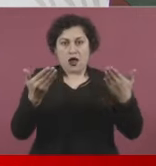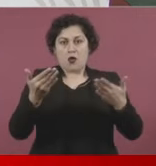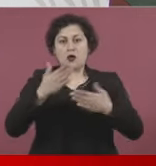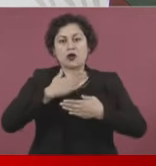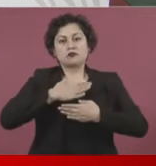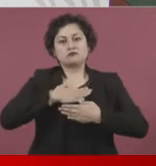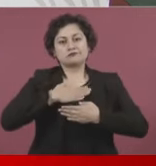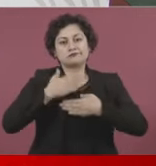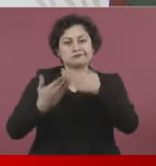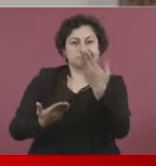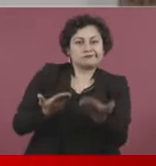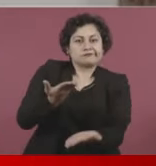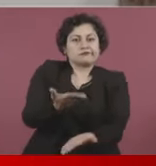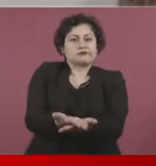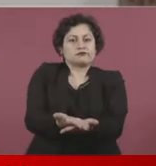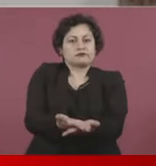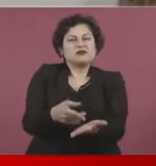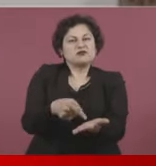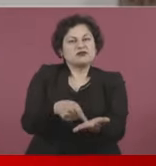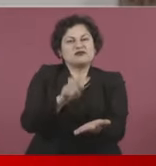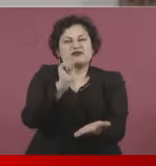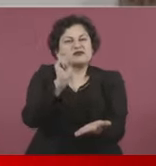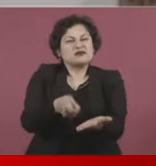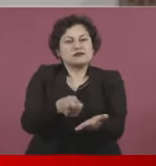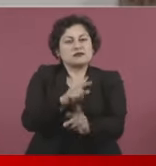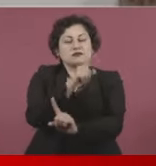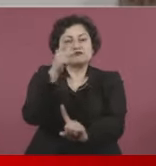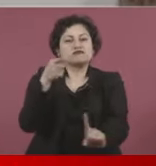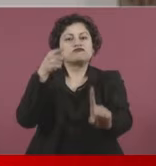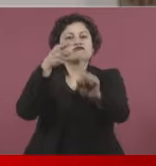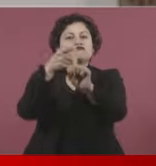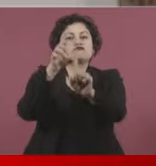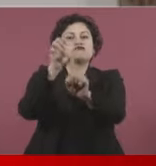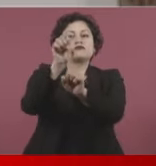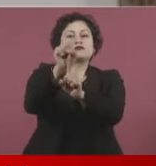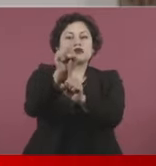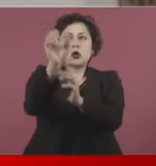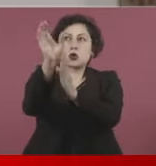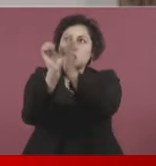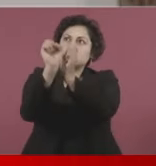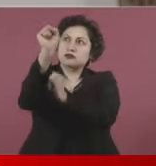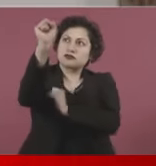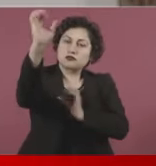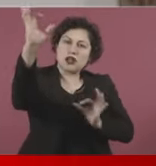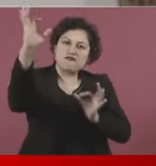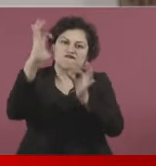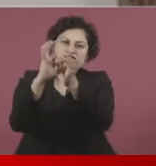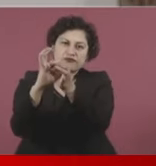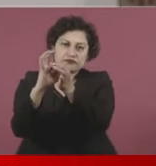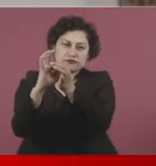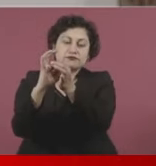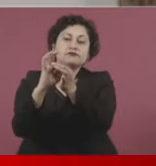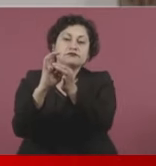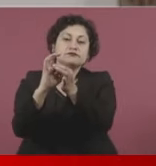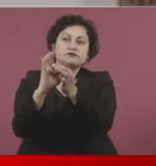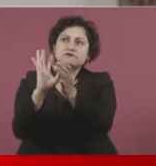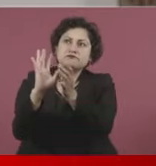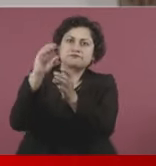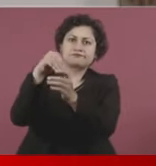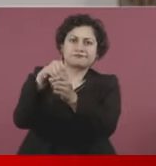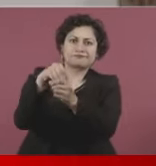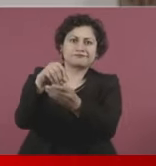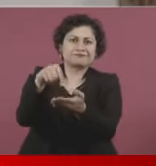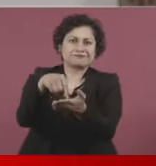buscan establecer derechos constitucionales y fortalecer ideales y